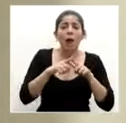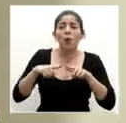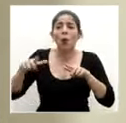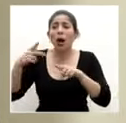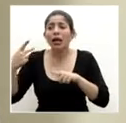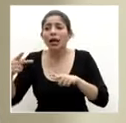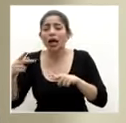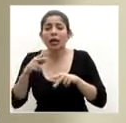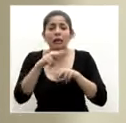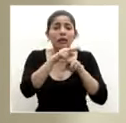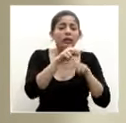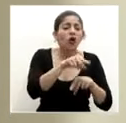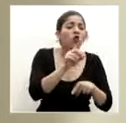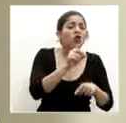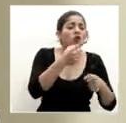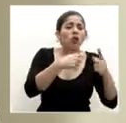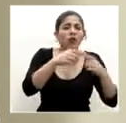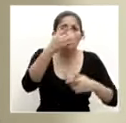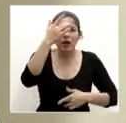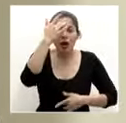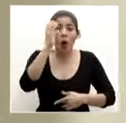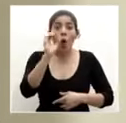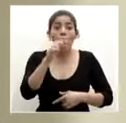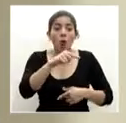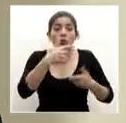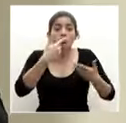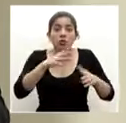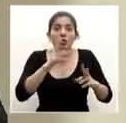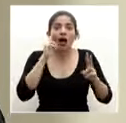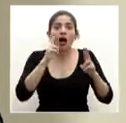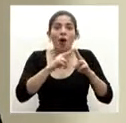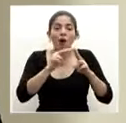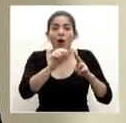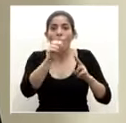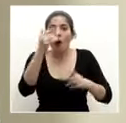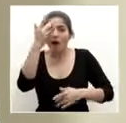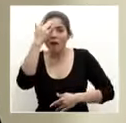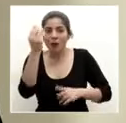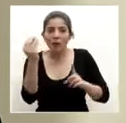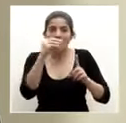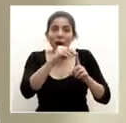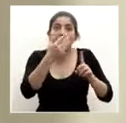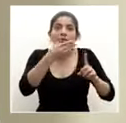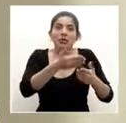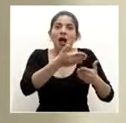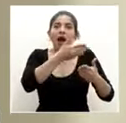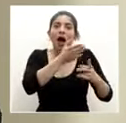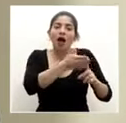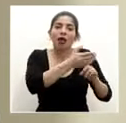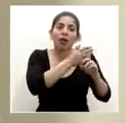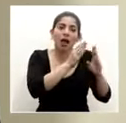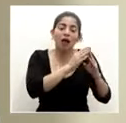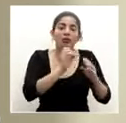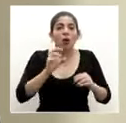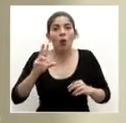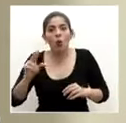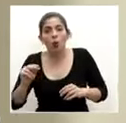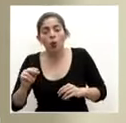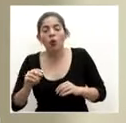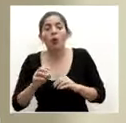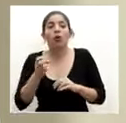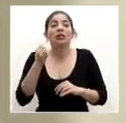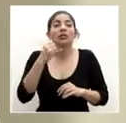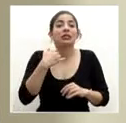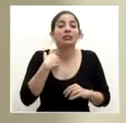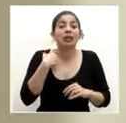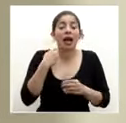la centinela, o son casos que ya están asociados a otros casos, están confinados. No tenemos, por ejemplo, el reporte